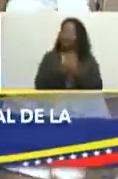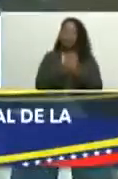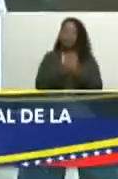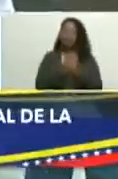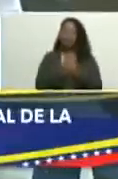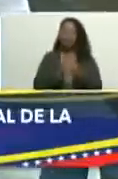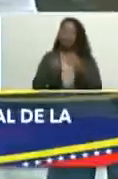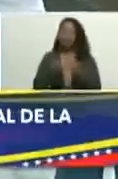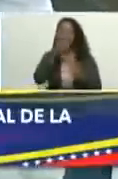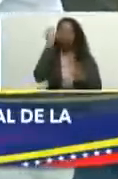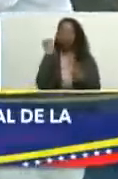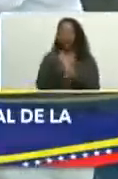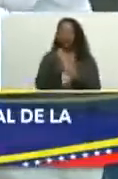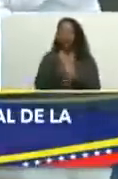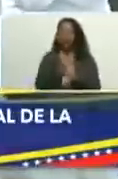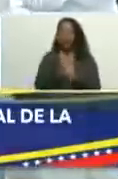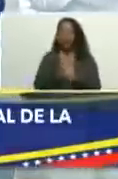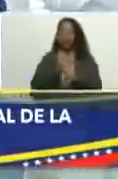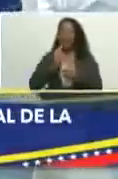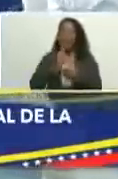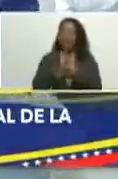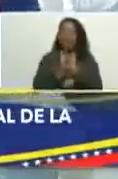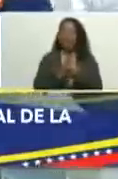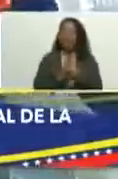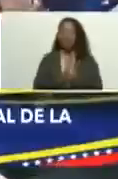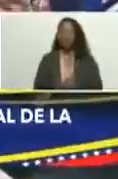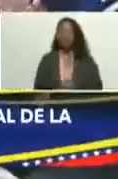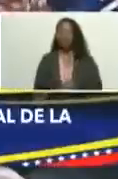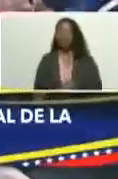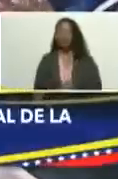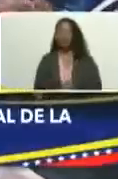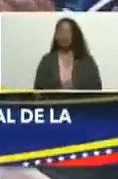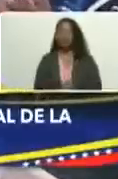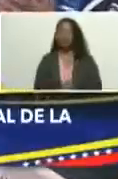la clase obrera siempre.